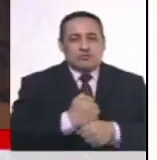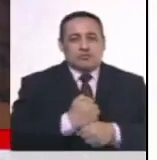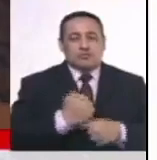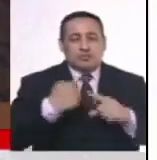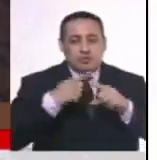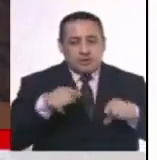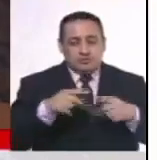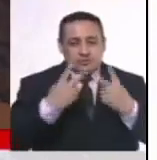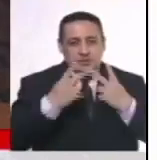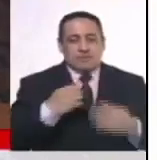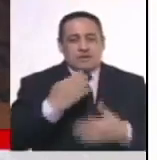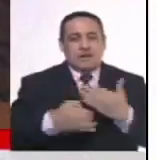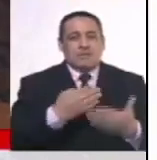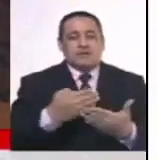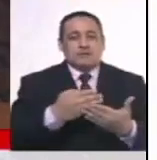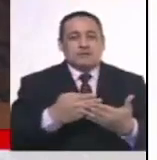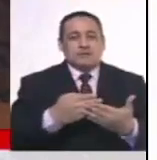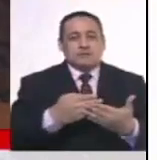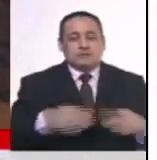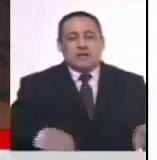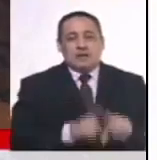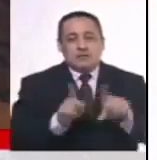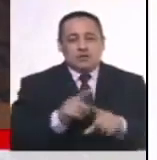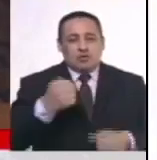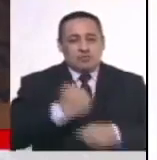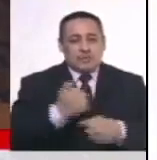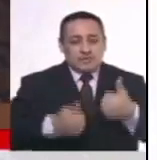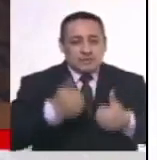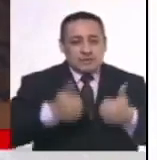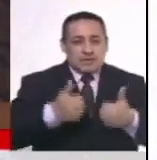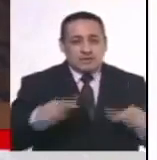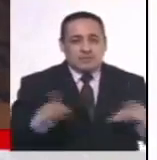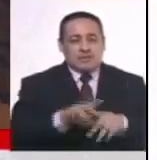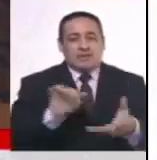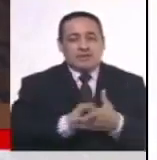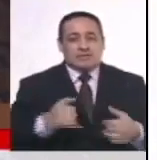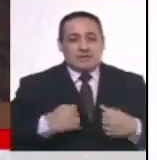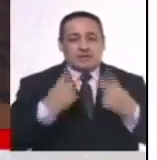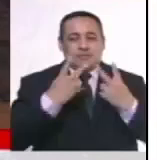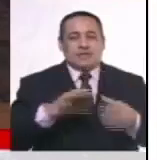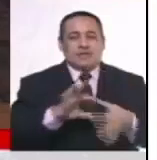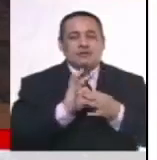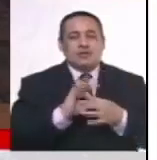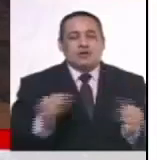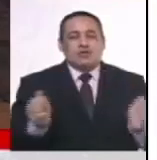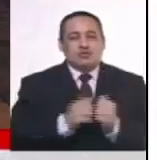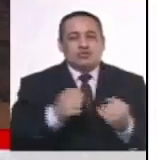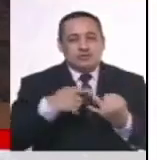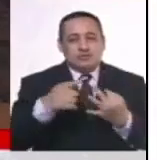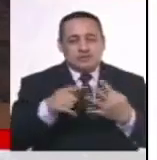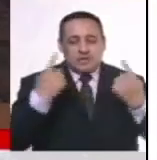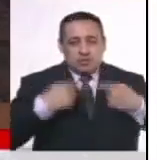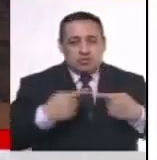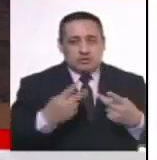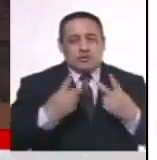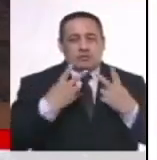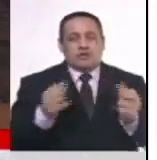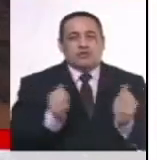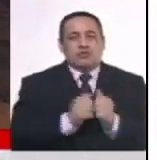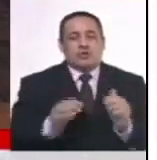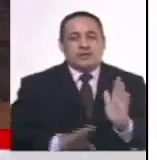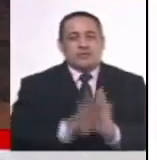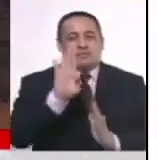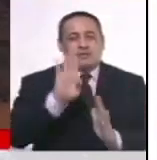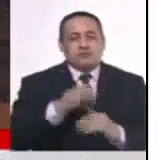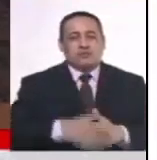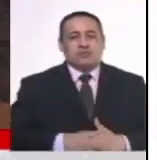Su eficiencia productiva, competitividad, las cuales están relacionadas transversalmente con el